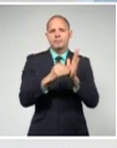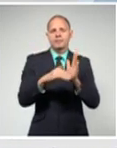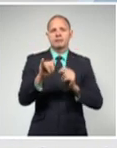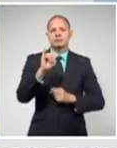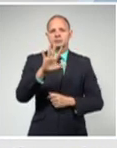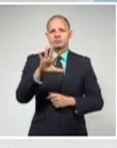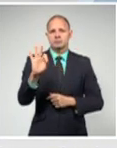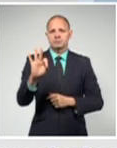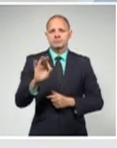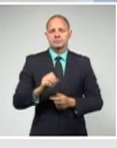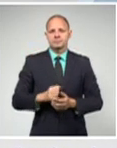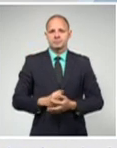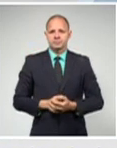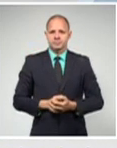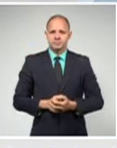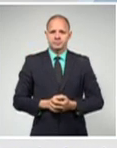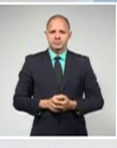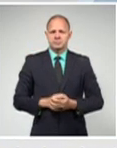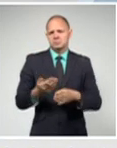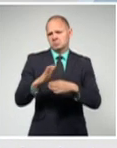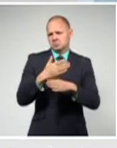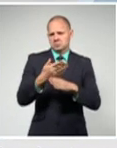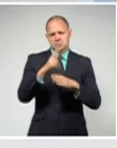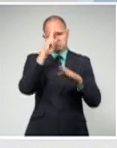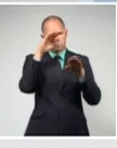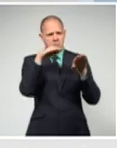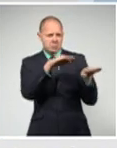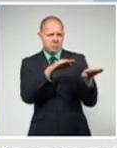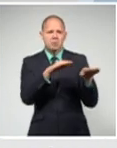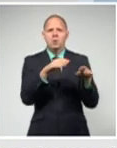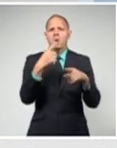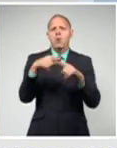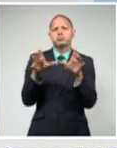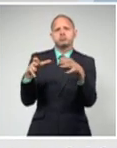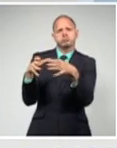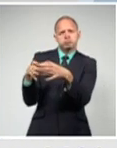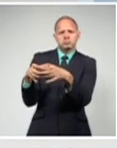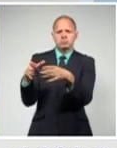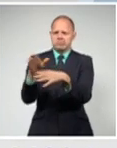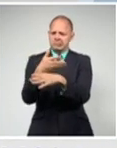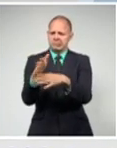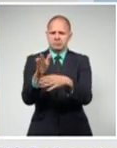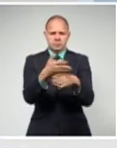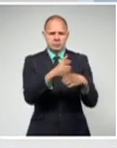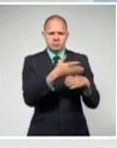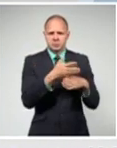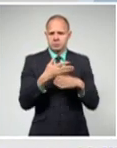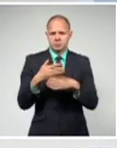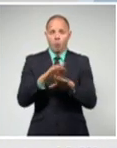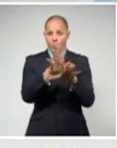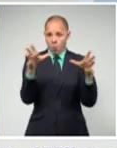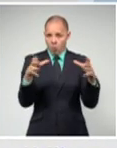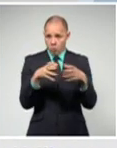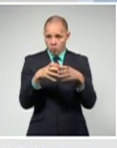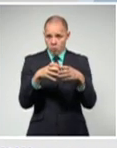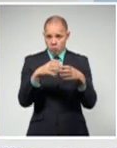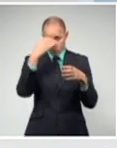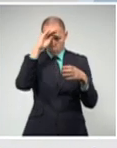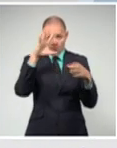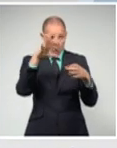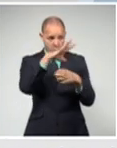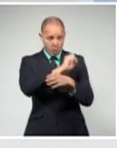en nuestras diferentes unidades, hospitales, centros de vigilancia. Podemos decir